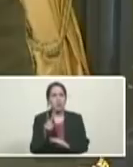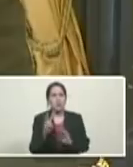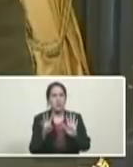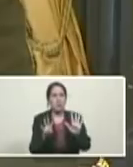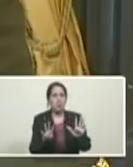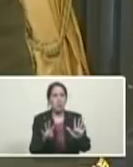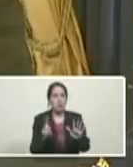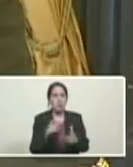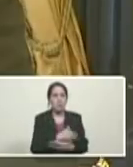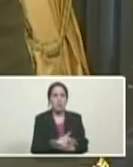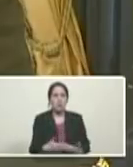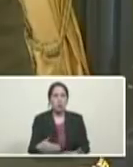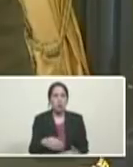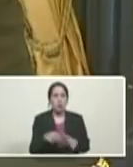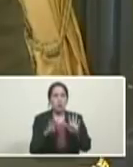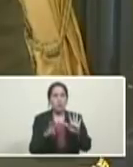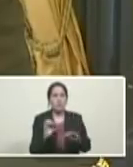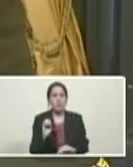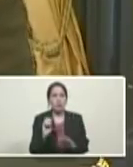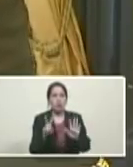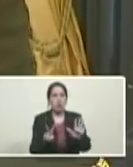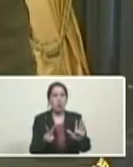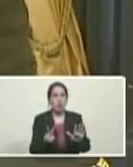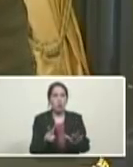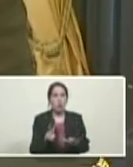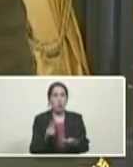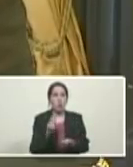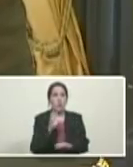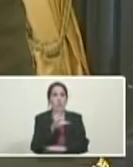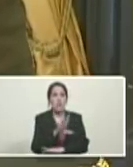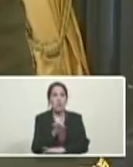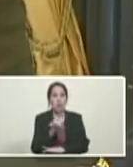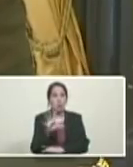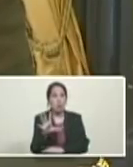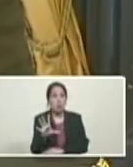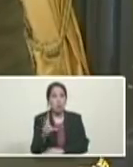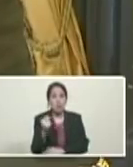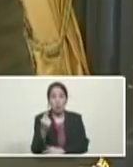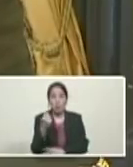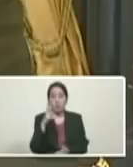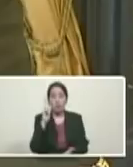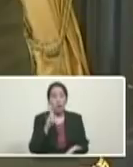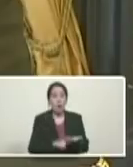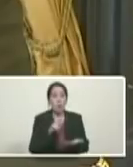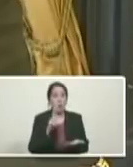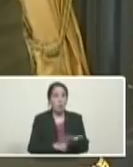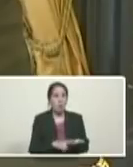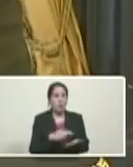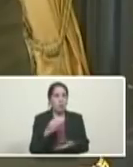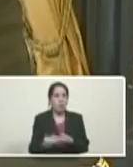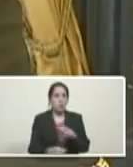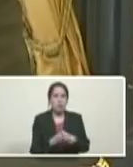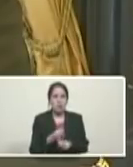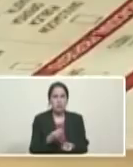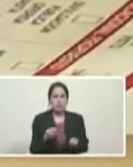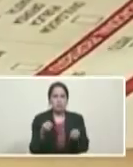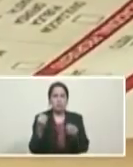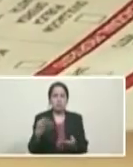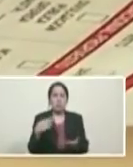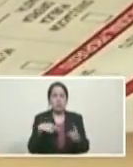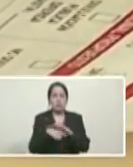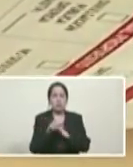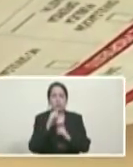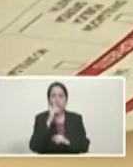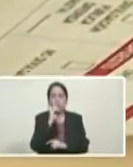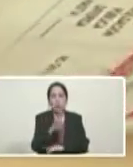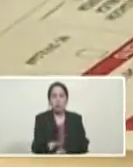902 mil 515 bolívares aprobados es que usted se entregue ese a